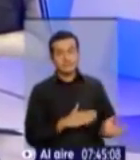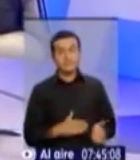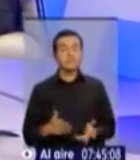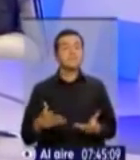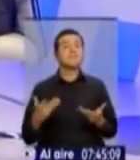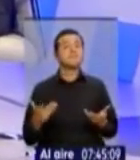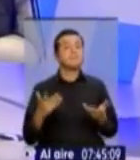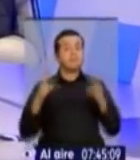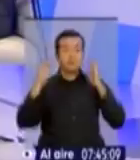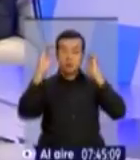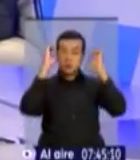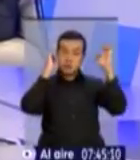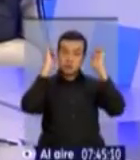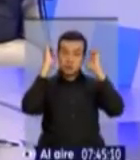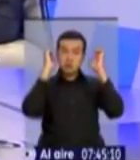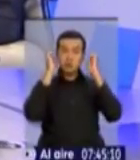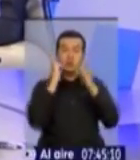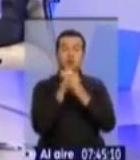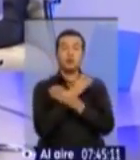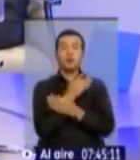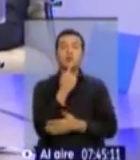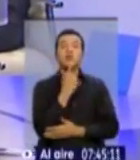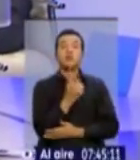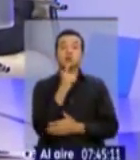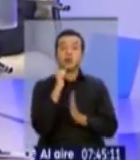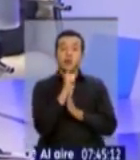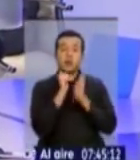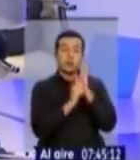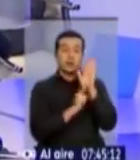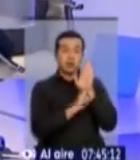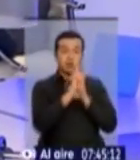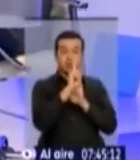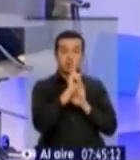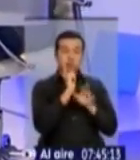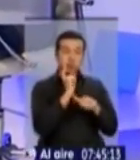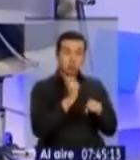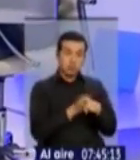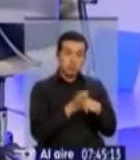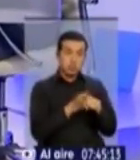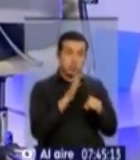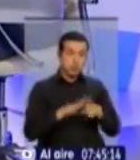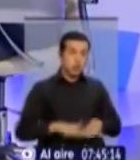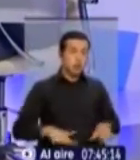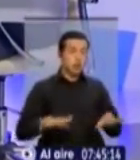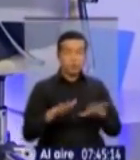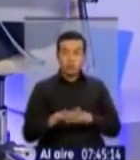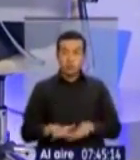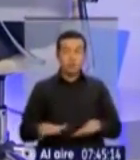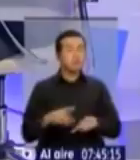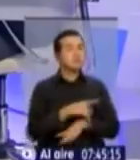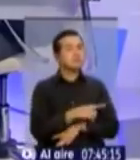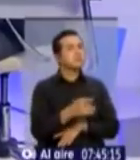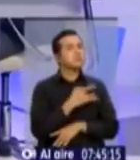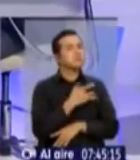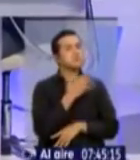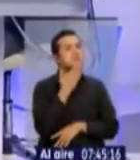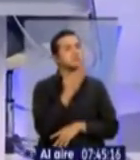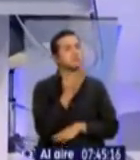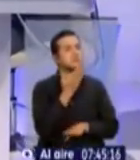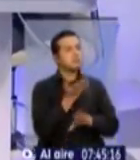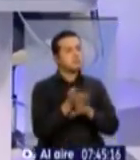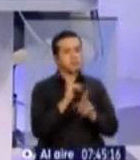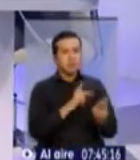hablo de las agendas desarrollos por especialidad en territorio como ves esa planta hijo de la